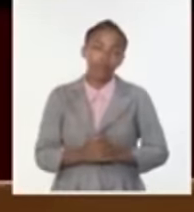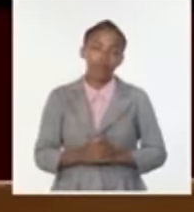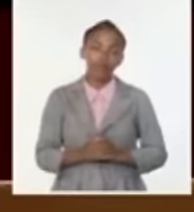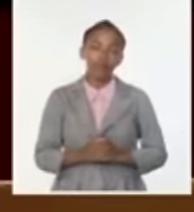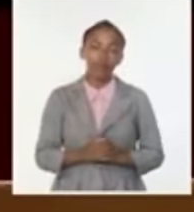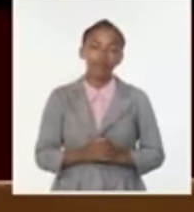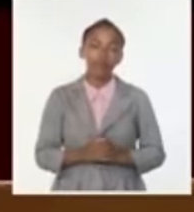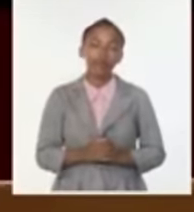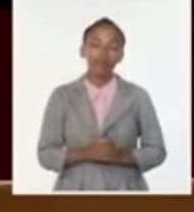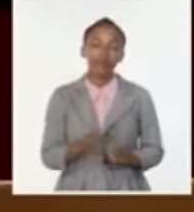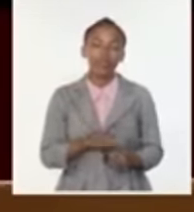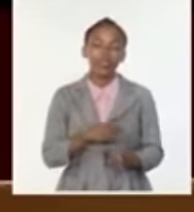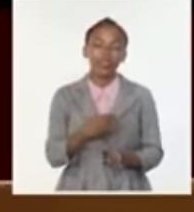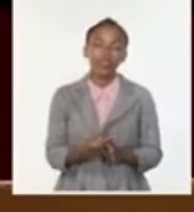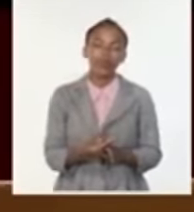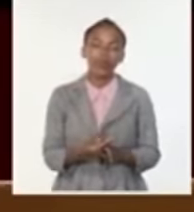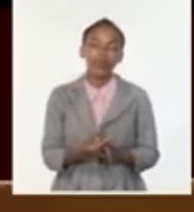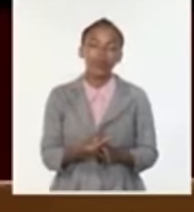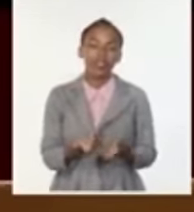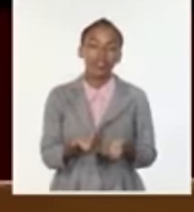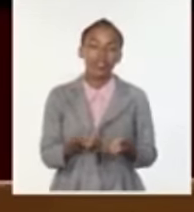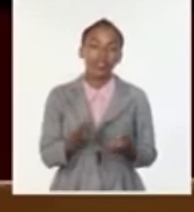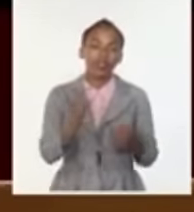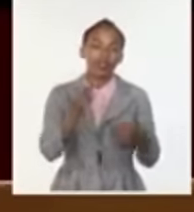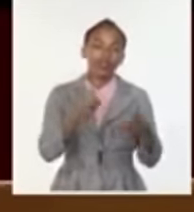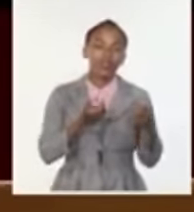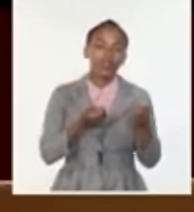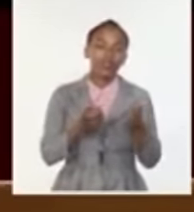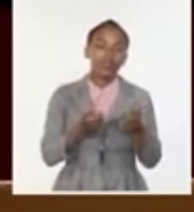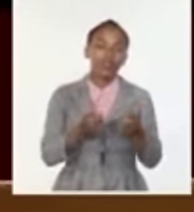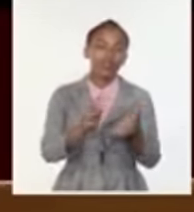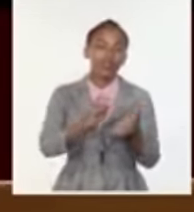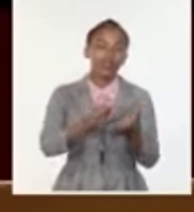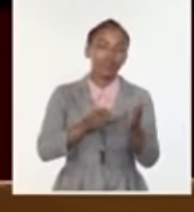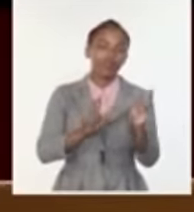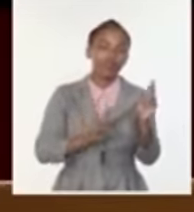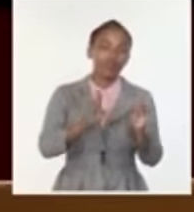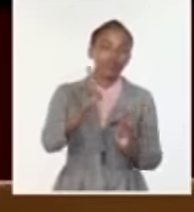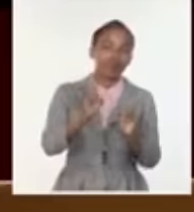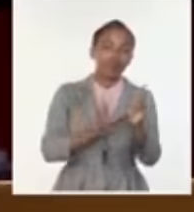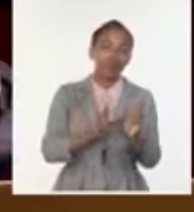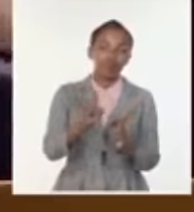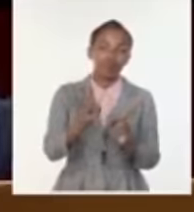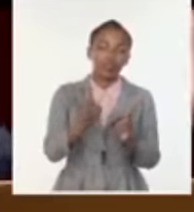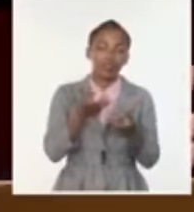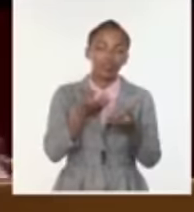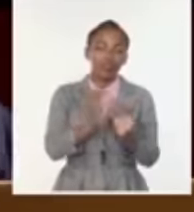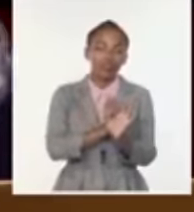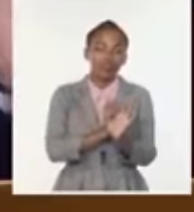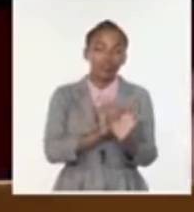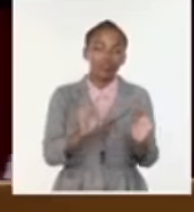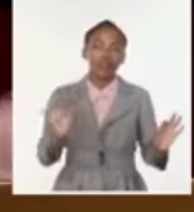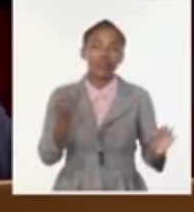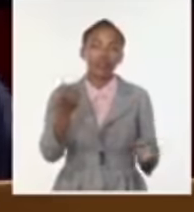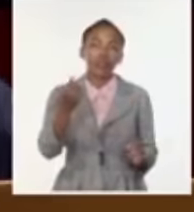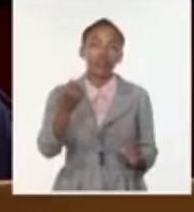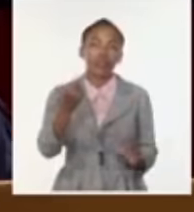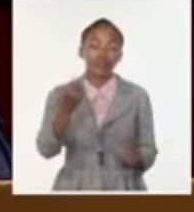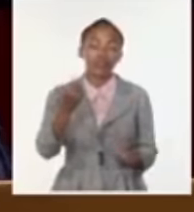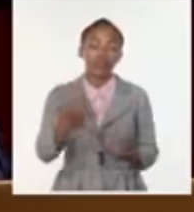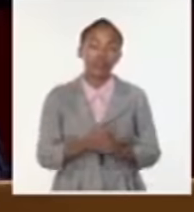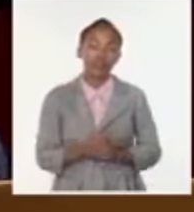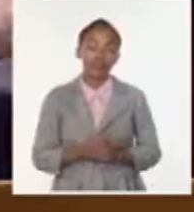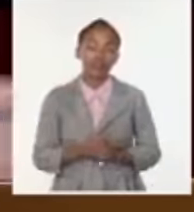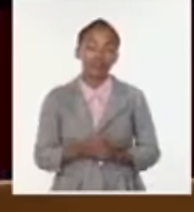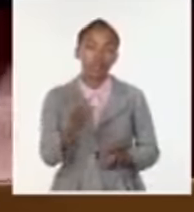Se realizará un proceso de saneamiento de las cuentas en divisas de las entidades estatales, cuentas que no existen, cuentas que no son